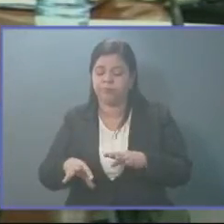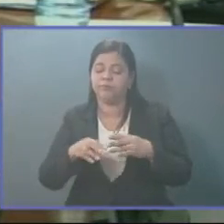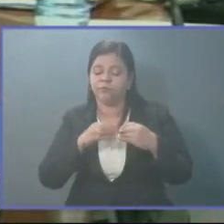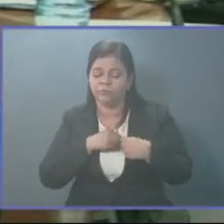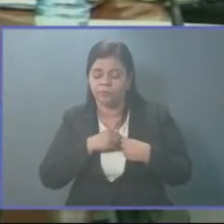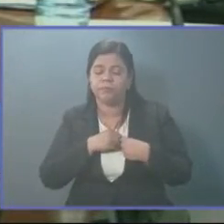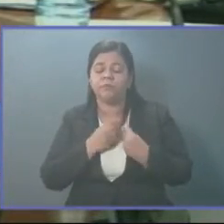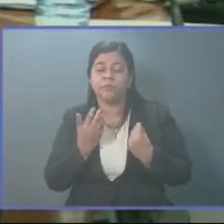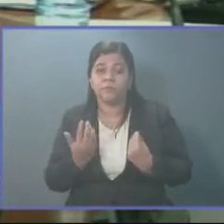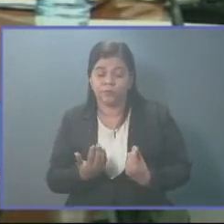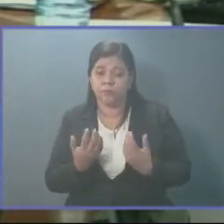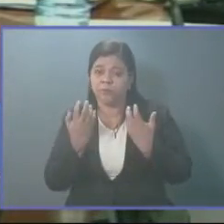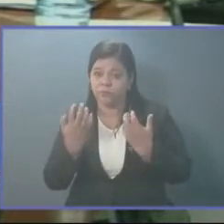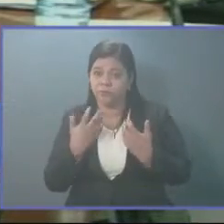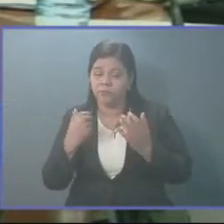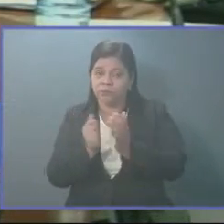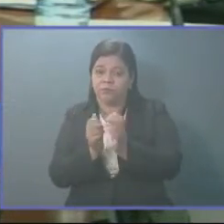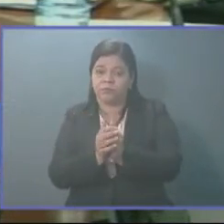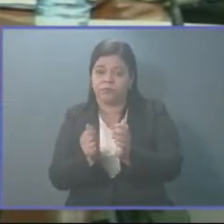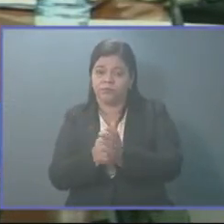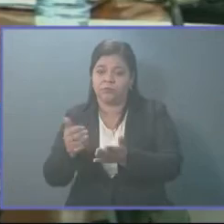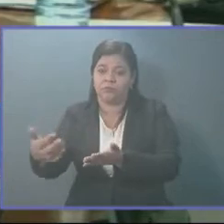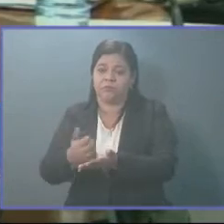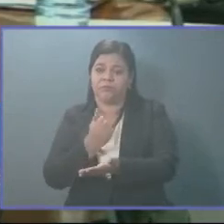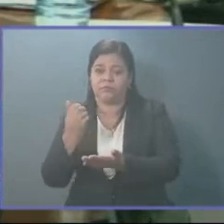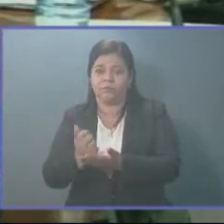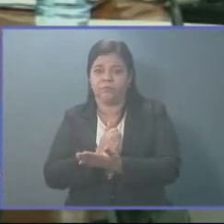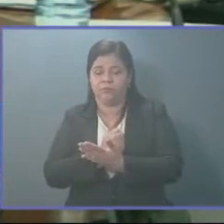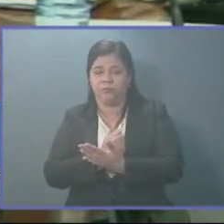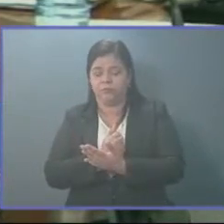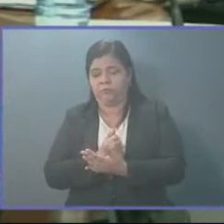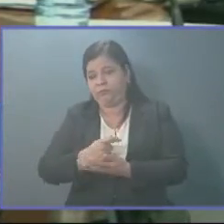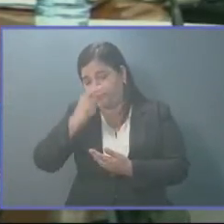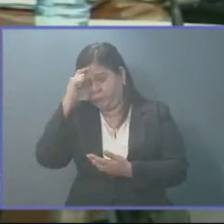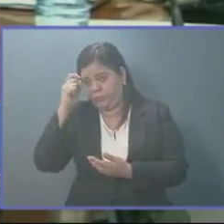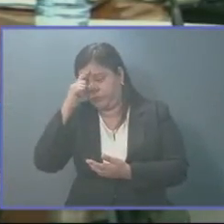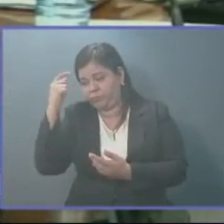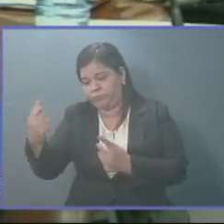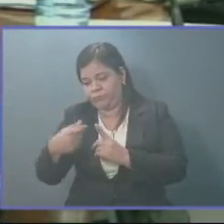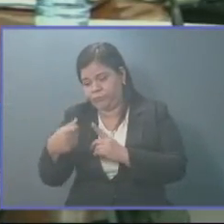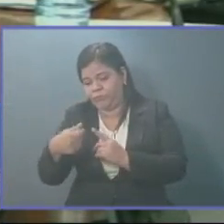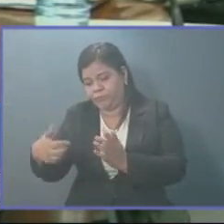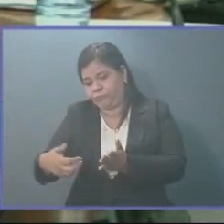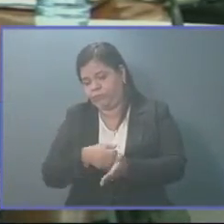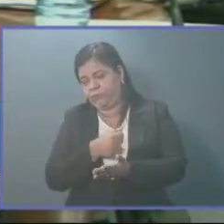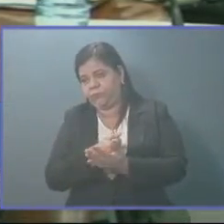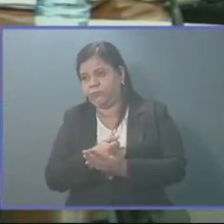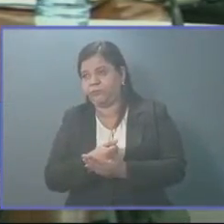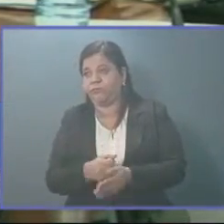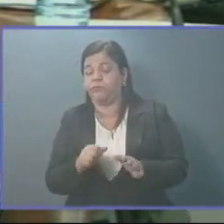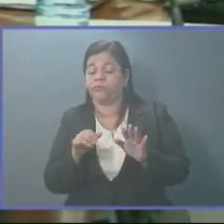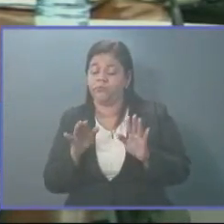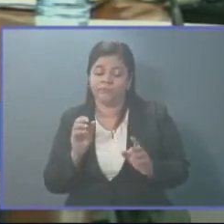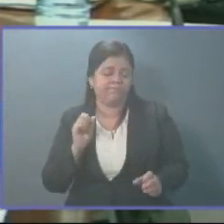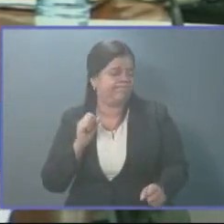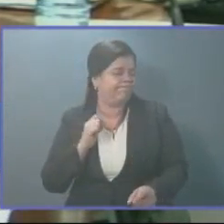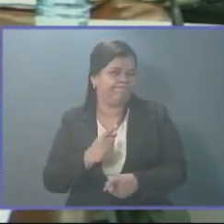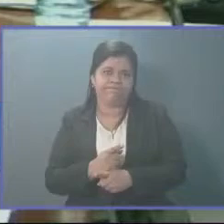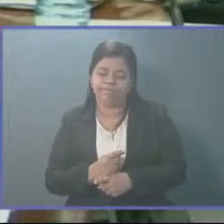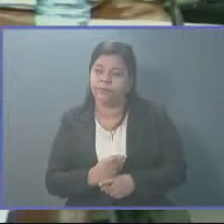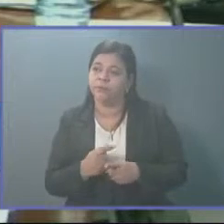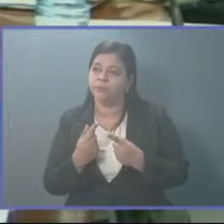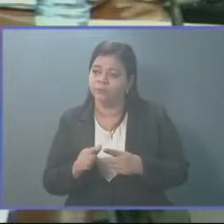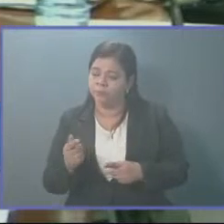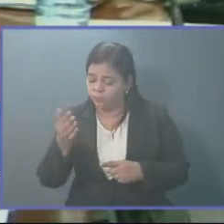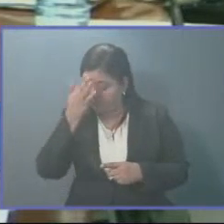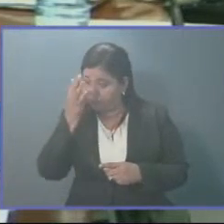siendo objeto de descuentos que pues a todas luces no son correctos, Presidenta. Por eso es que yo creo que